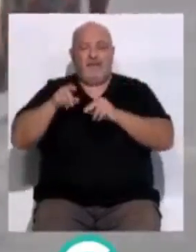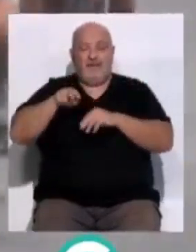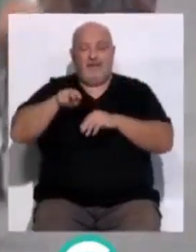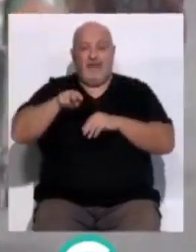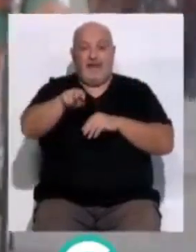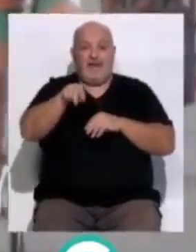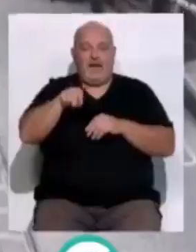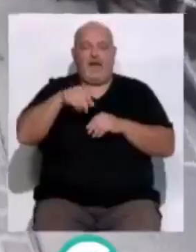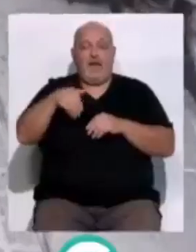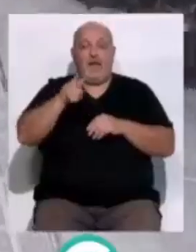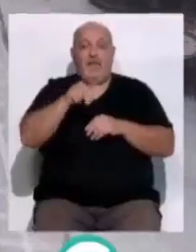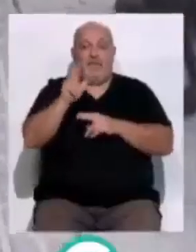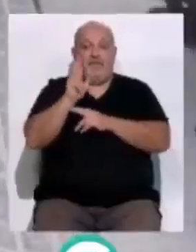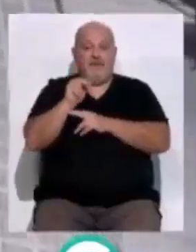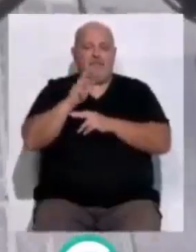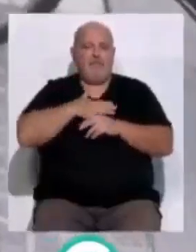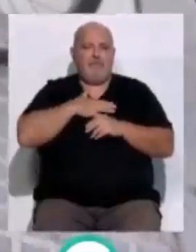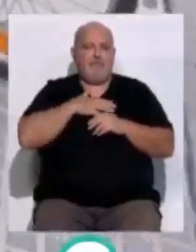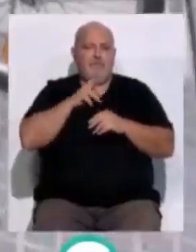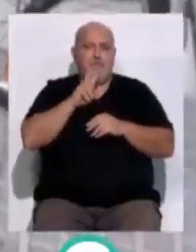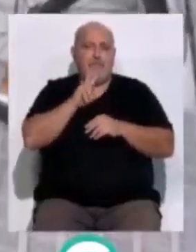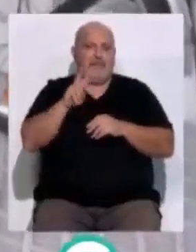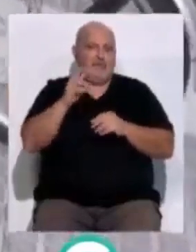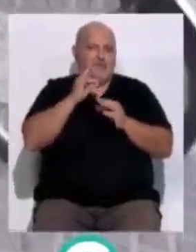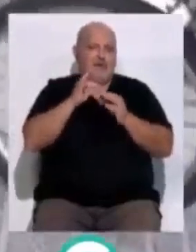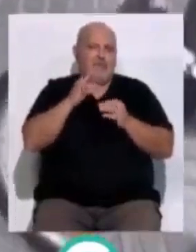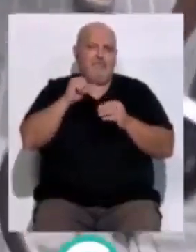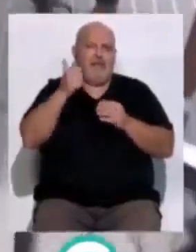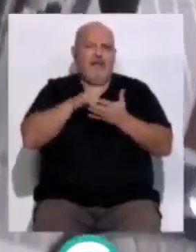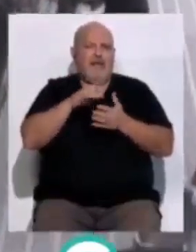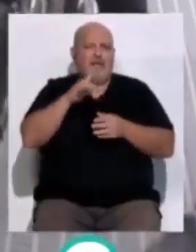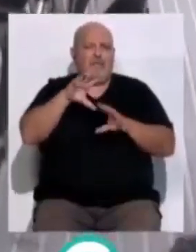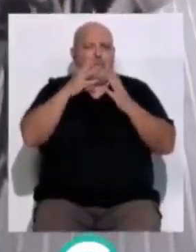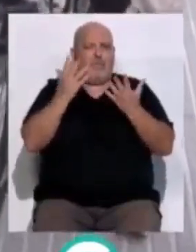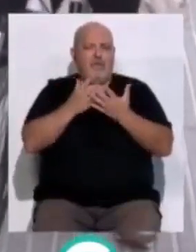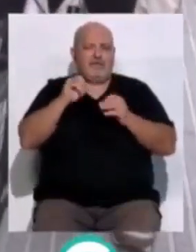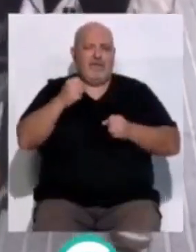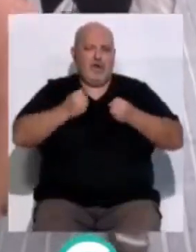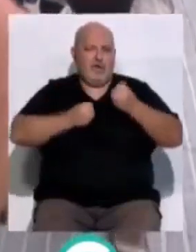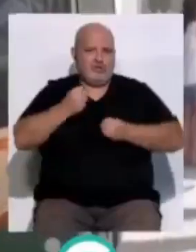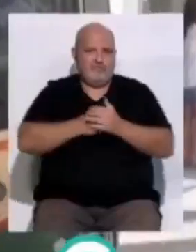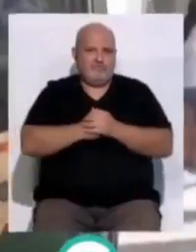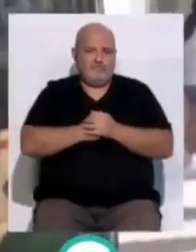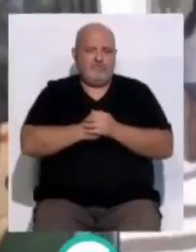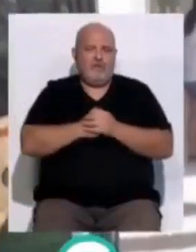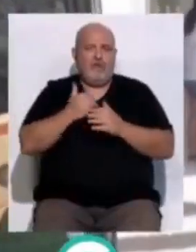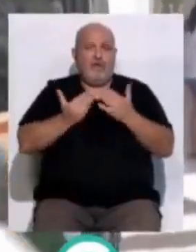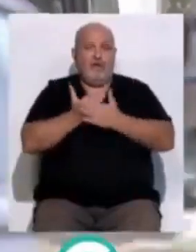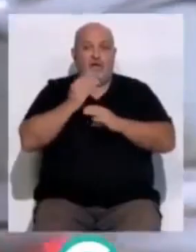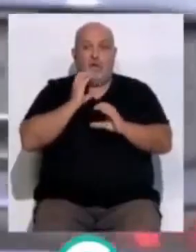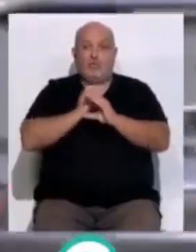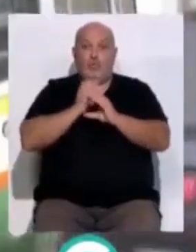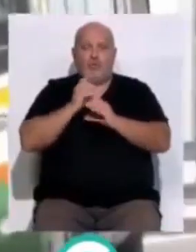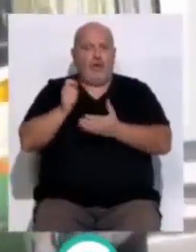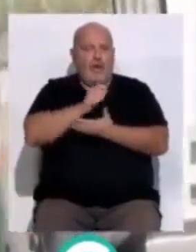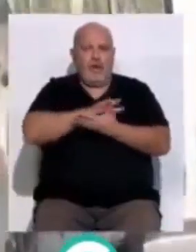de septiembre se conmemora la jornada más significativa con motivo del Día Mundial sin Coche. Una jornada en la que el autobús urbano